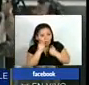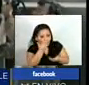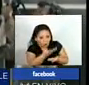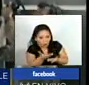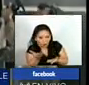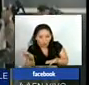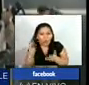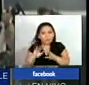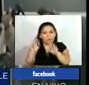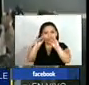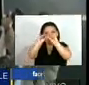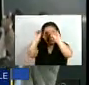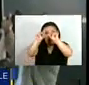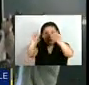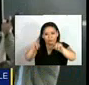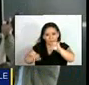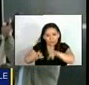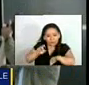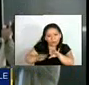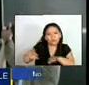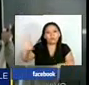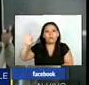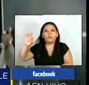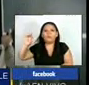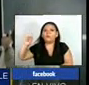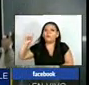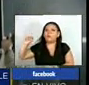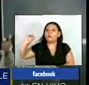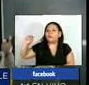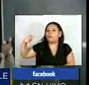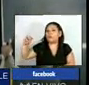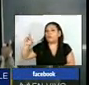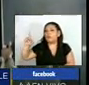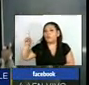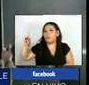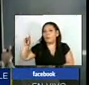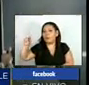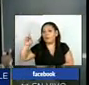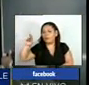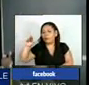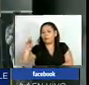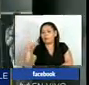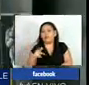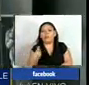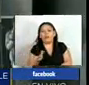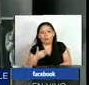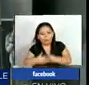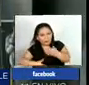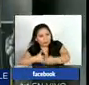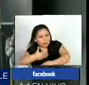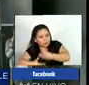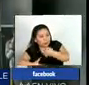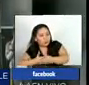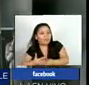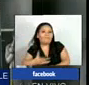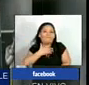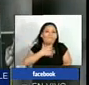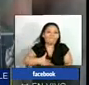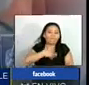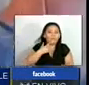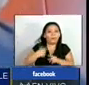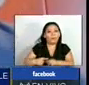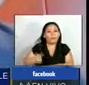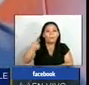físicos en forma digital, llamado fotogrametría, utiliza un proceso a menudo lento y costoso, pero, según el